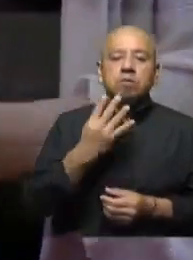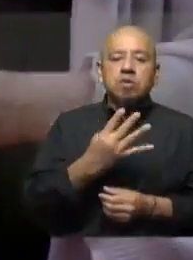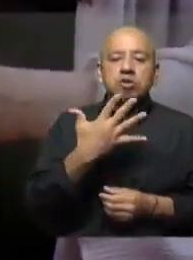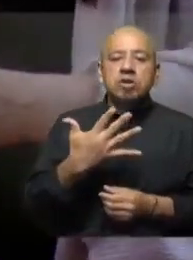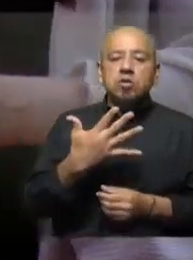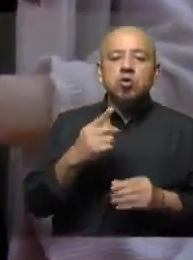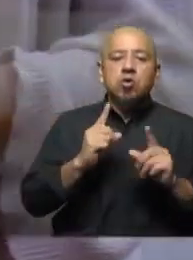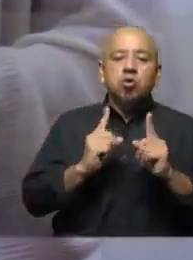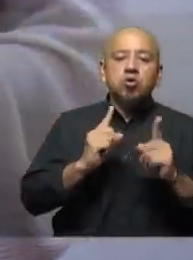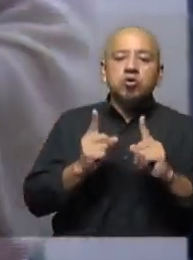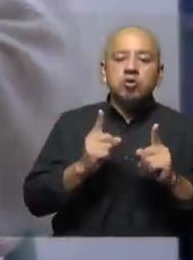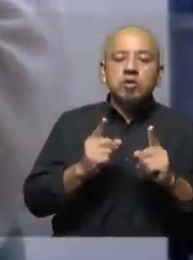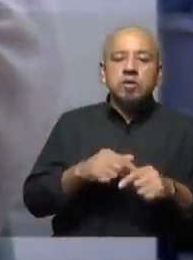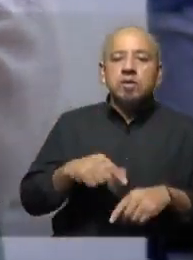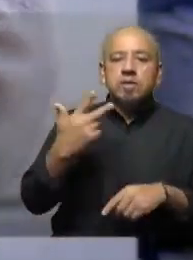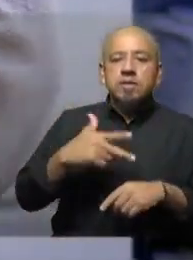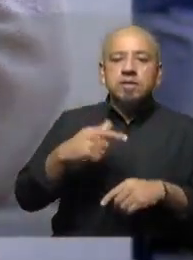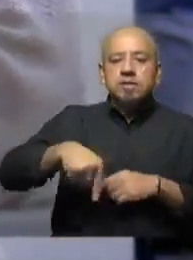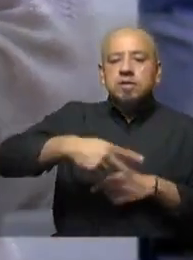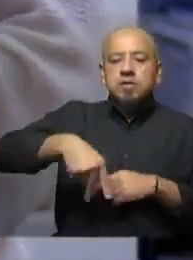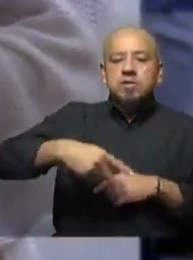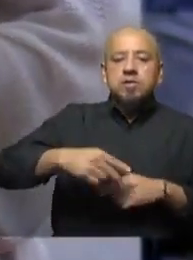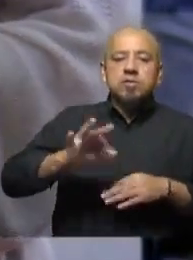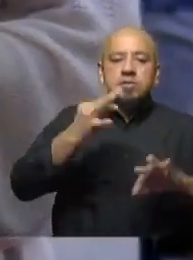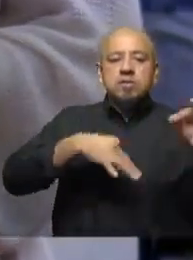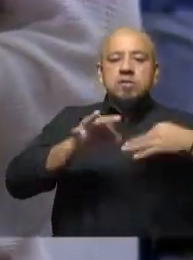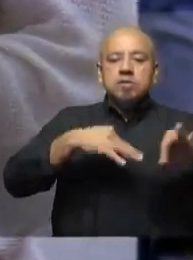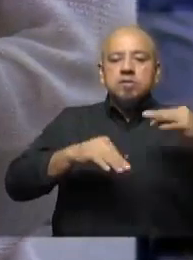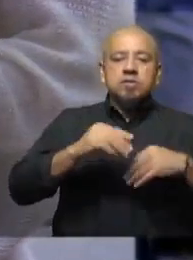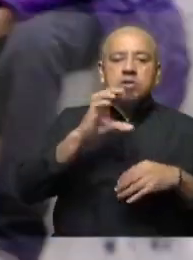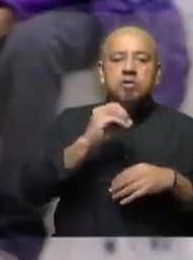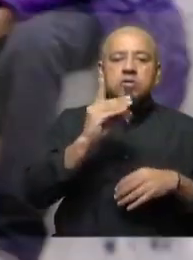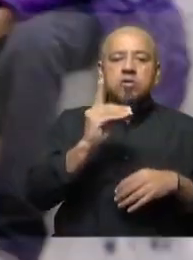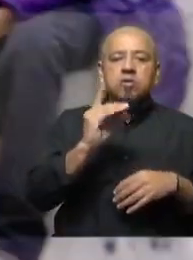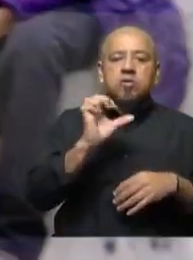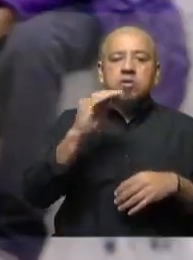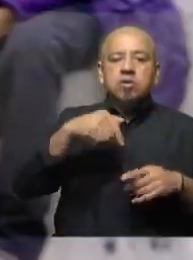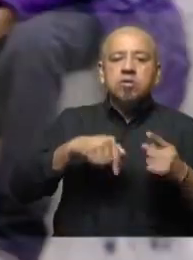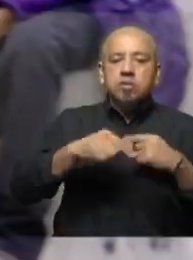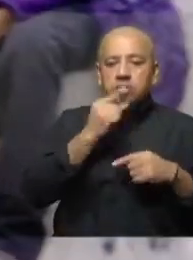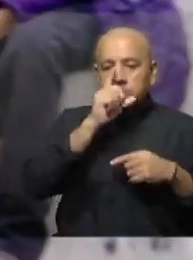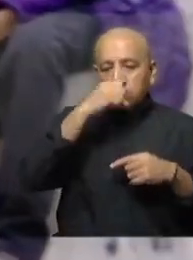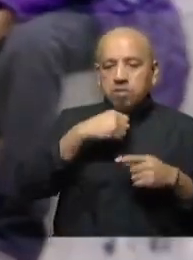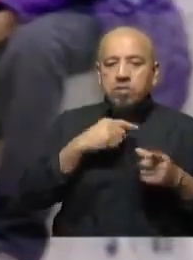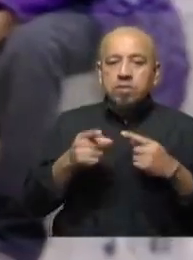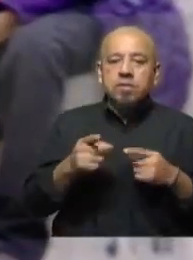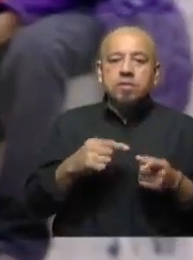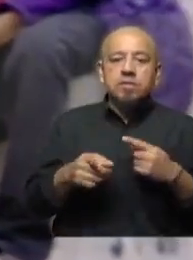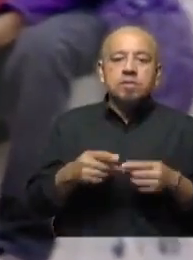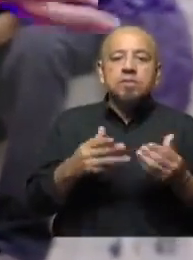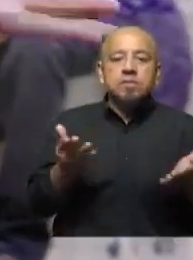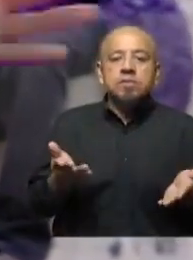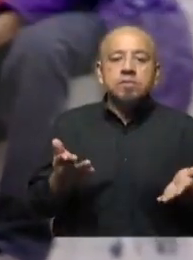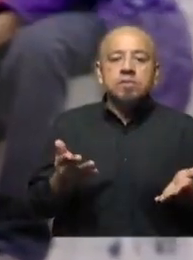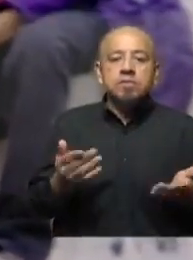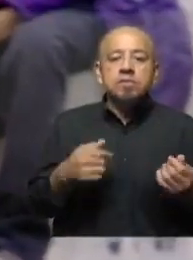5, 11, 13 de noviembre en el Teatro Odeon. Sí, que es un teatro acá en Montevideo. Divino, es acá, no había sé confusión. Por qué